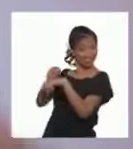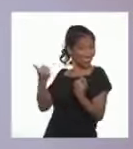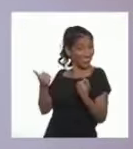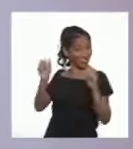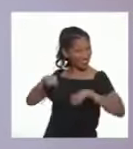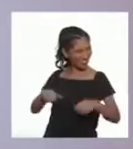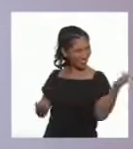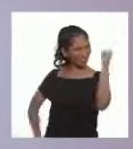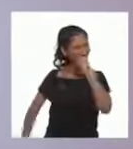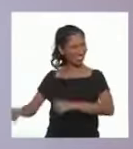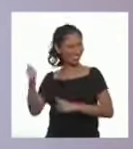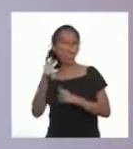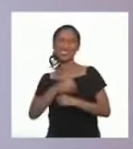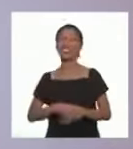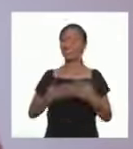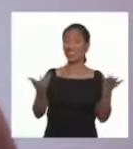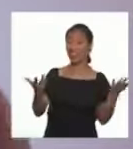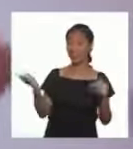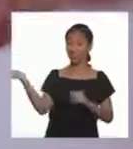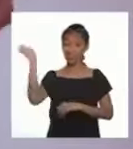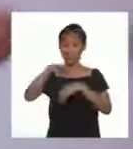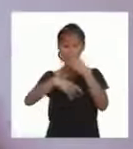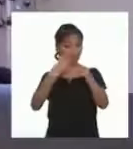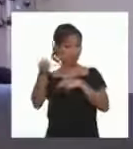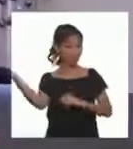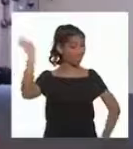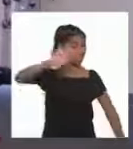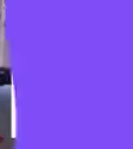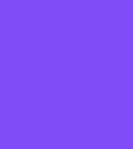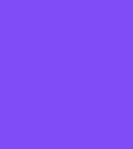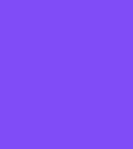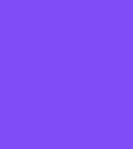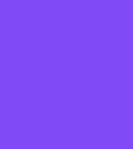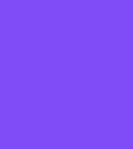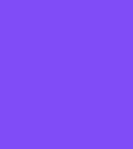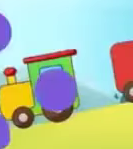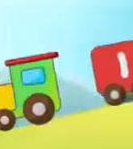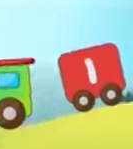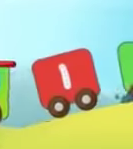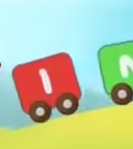¡Sí! ¡Muy bien! ¡Nos vemos! ¡Uhú!